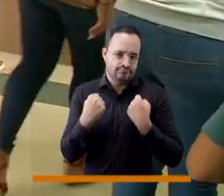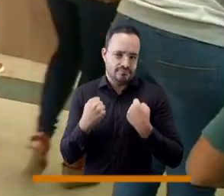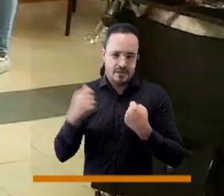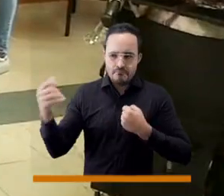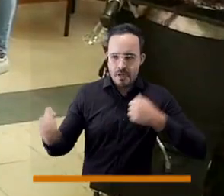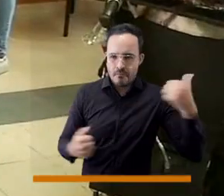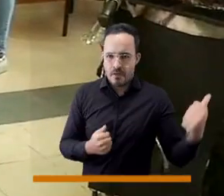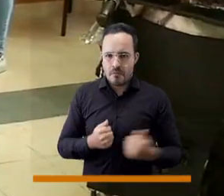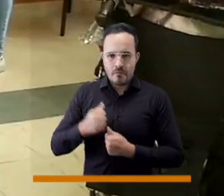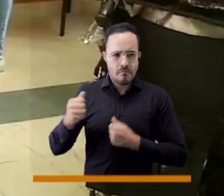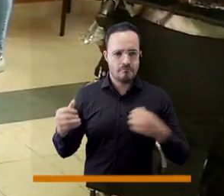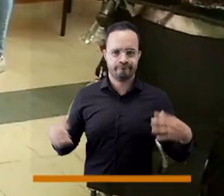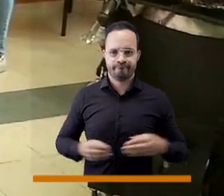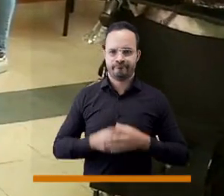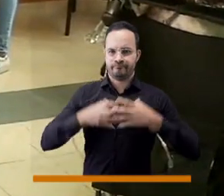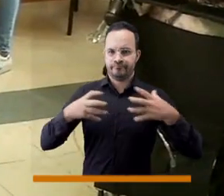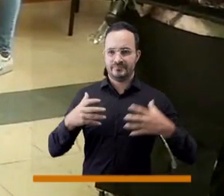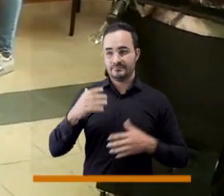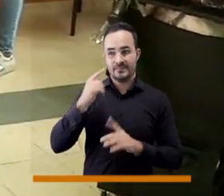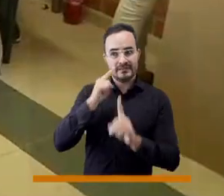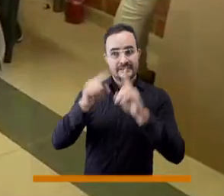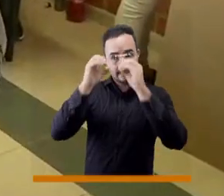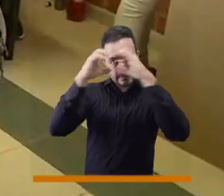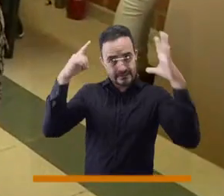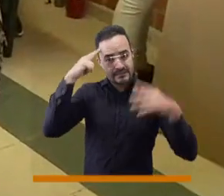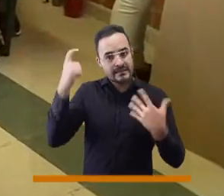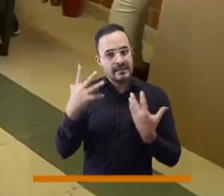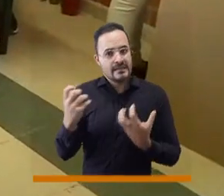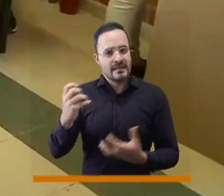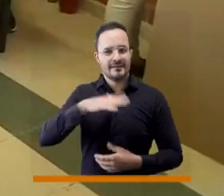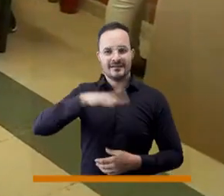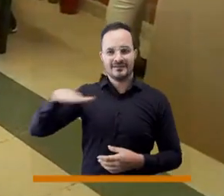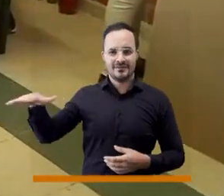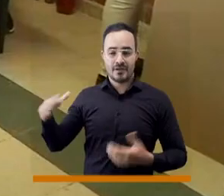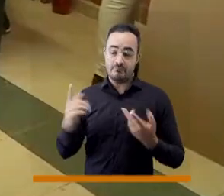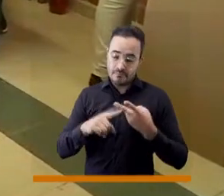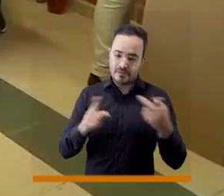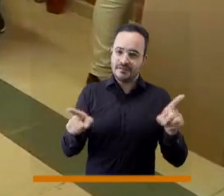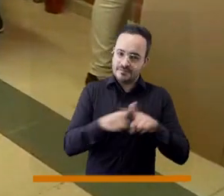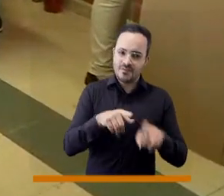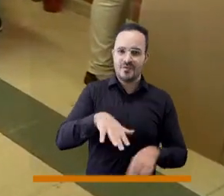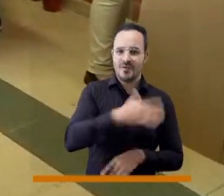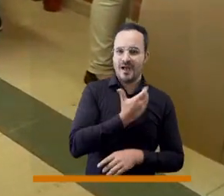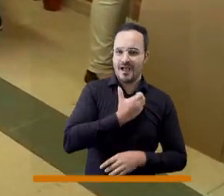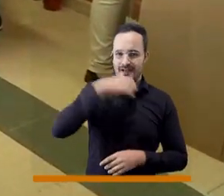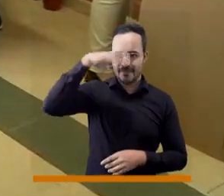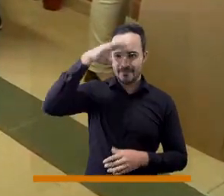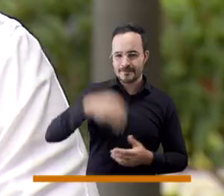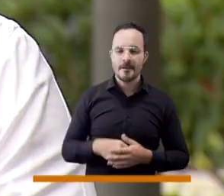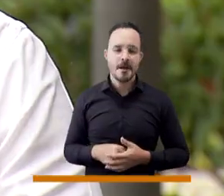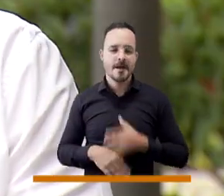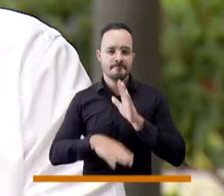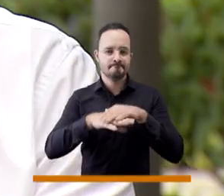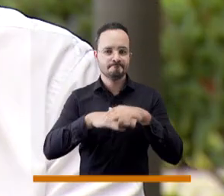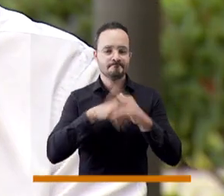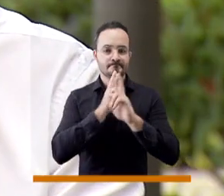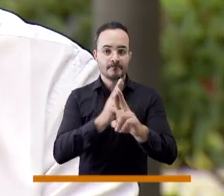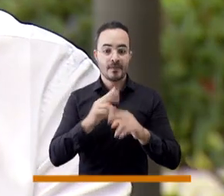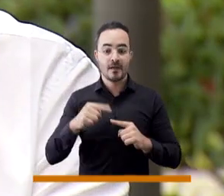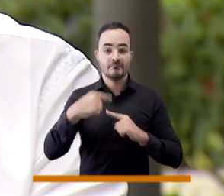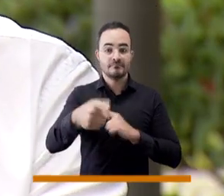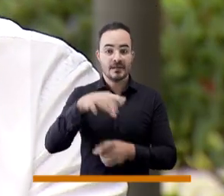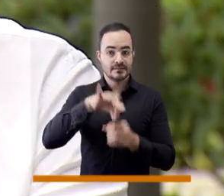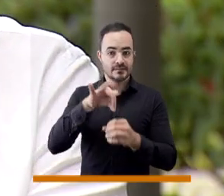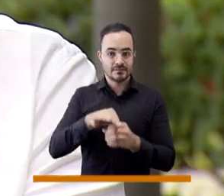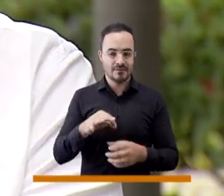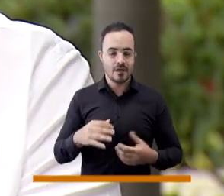bloque fuerte que ustedes han soñado en el departamento y además incluso en la alcaldía? Bueno, nosotros vamos a tener en las próximas elecciones 2